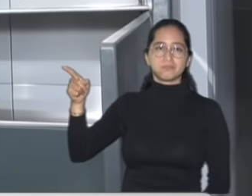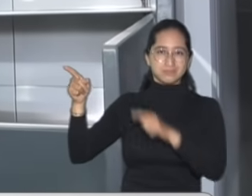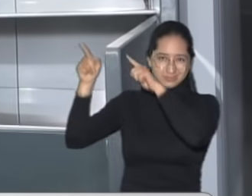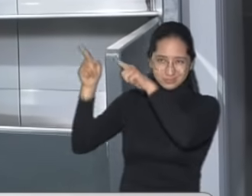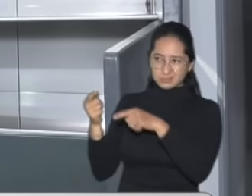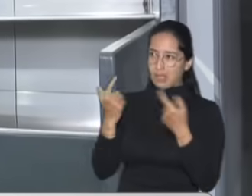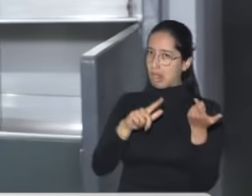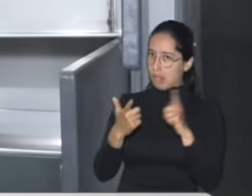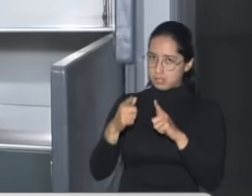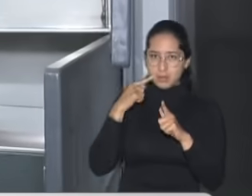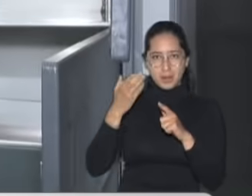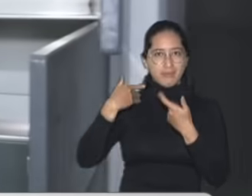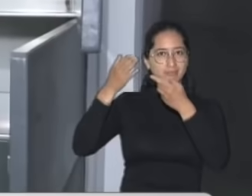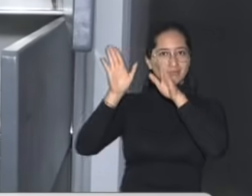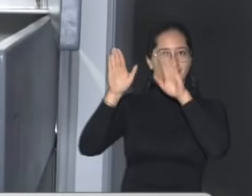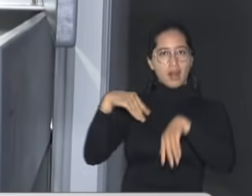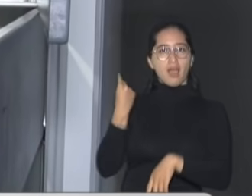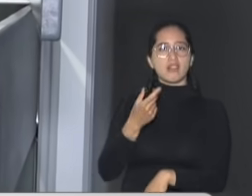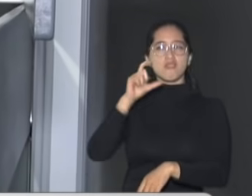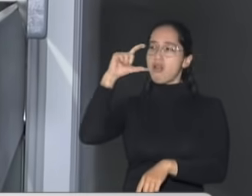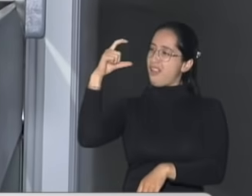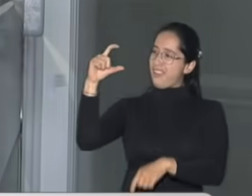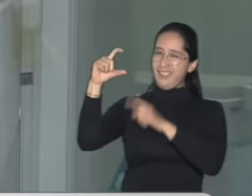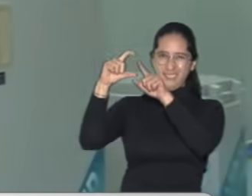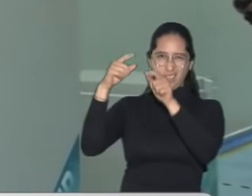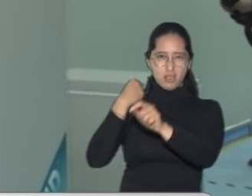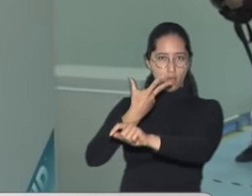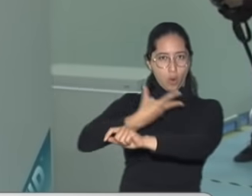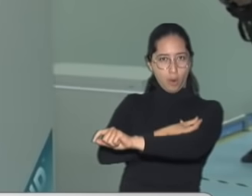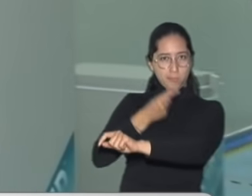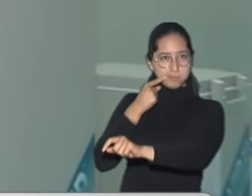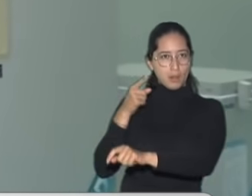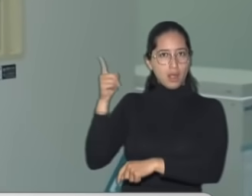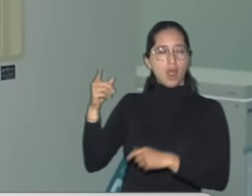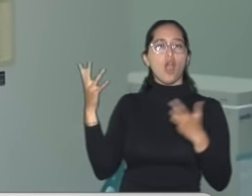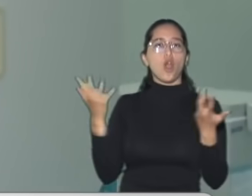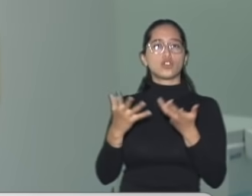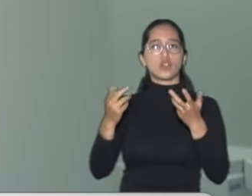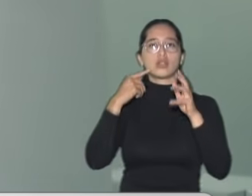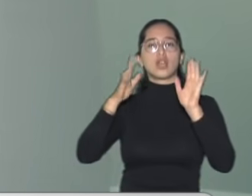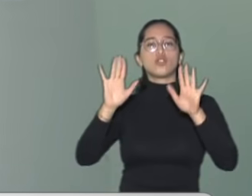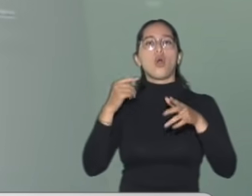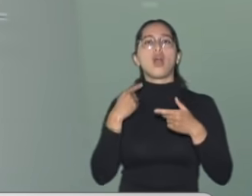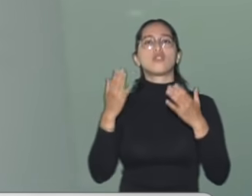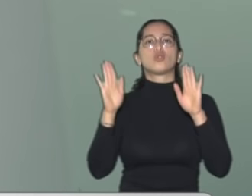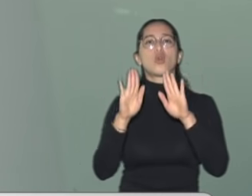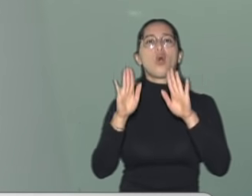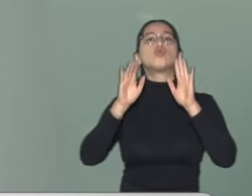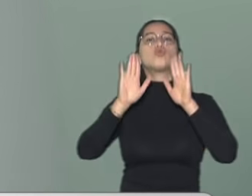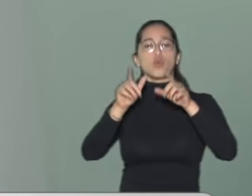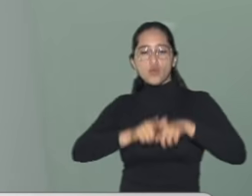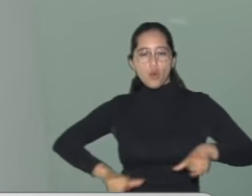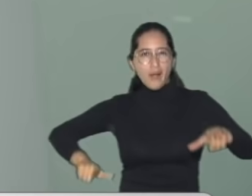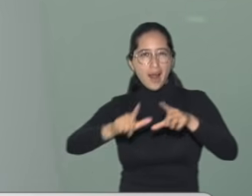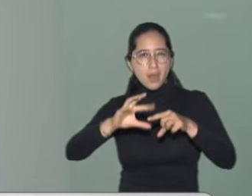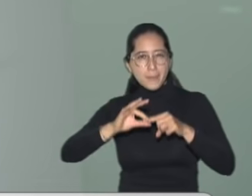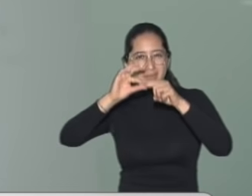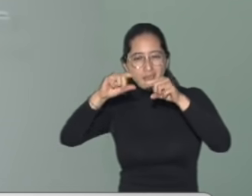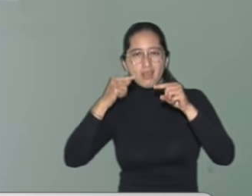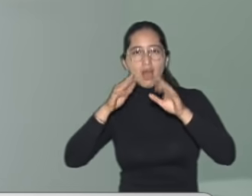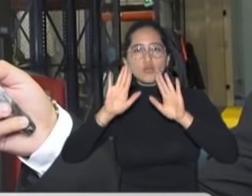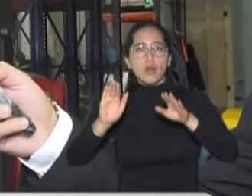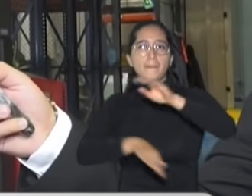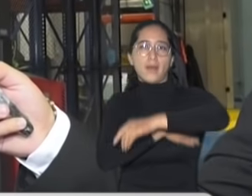vacunas COVID-19. Estos equipos estarán ubicados en una bodega del Ministerio de Salud en Zona Franca, en la localidad de